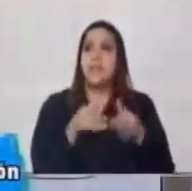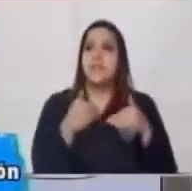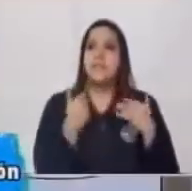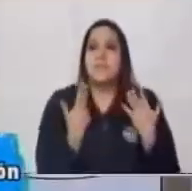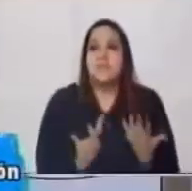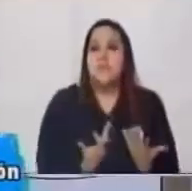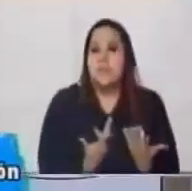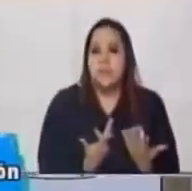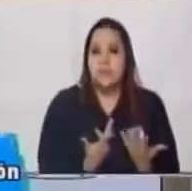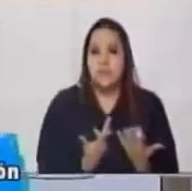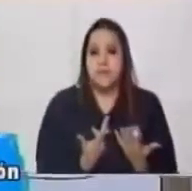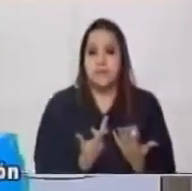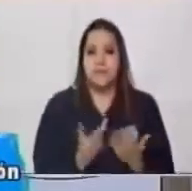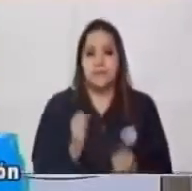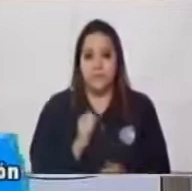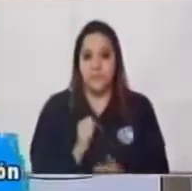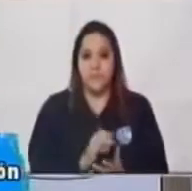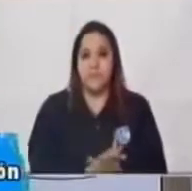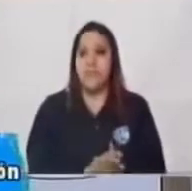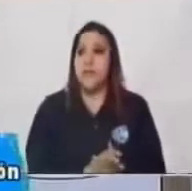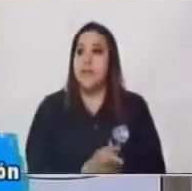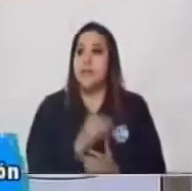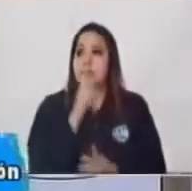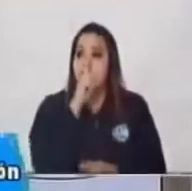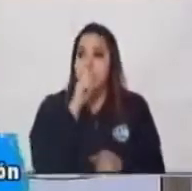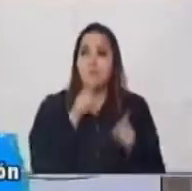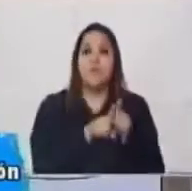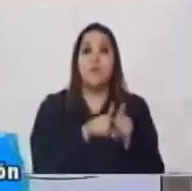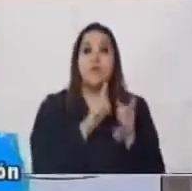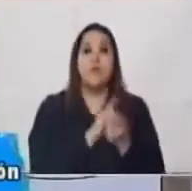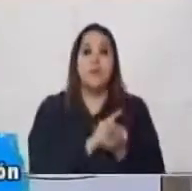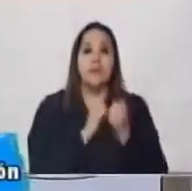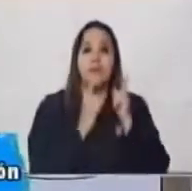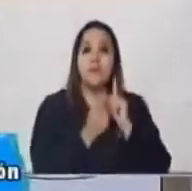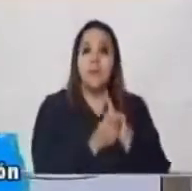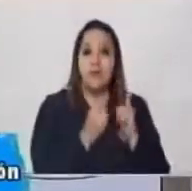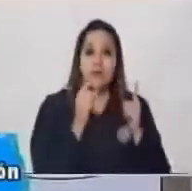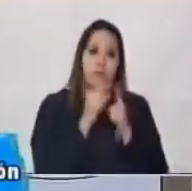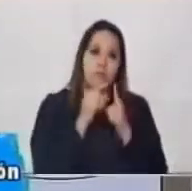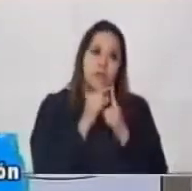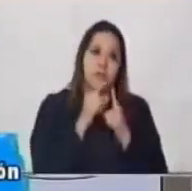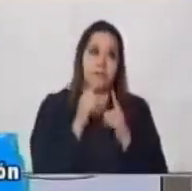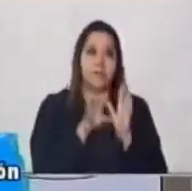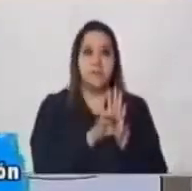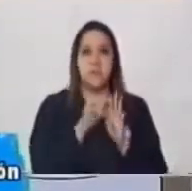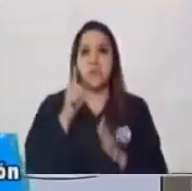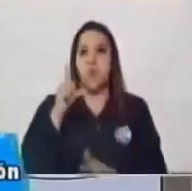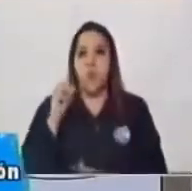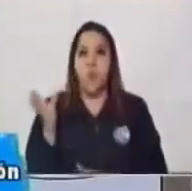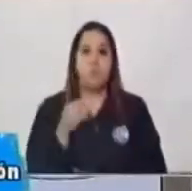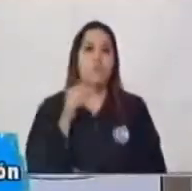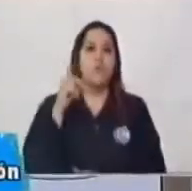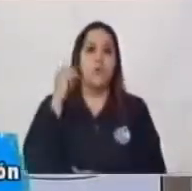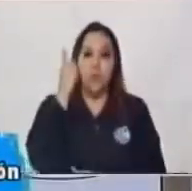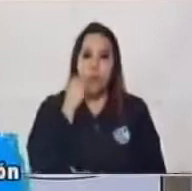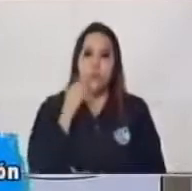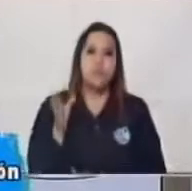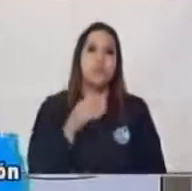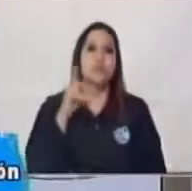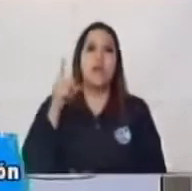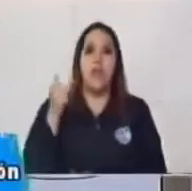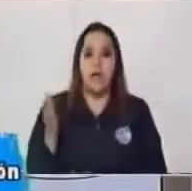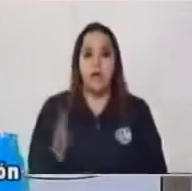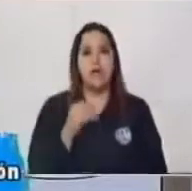sucedió. Muy bien. Y puedo reemplazarlo también por palabras como lo, los, la o